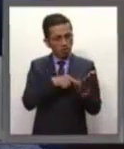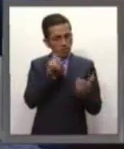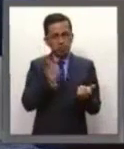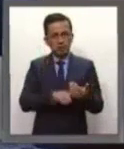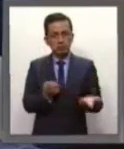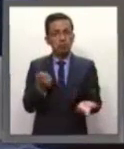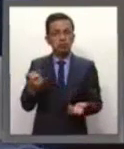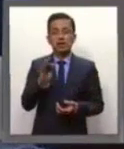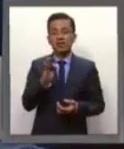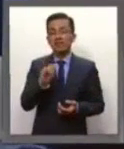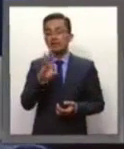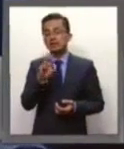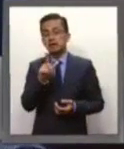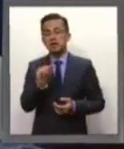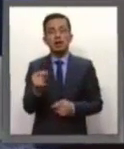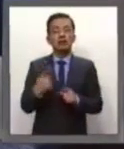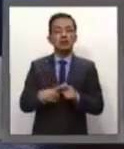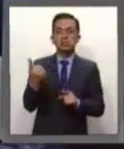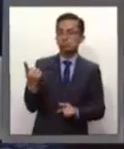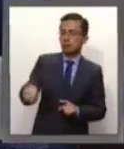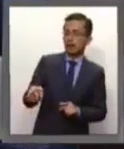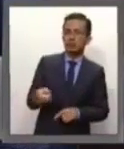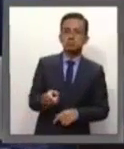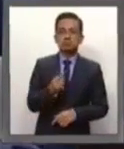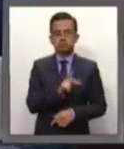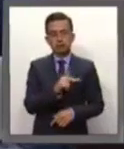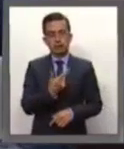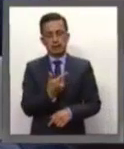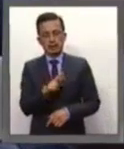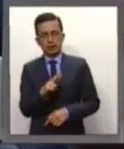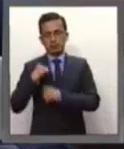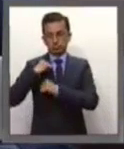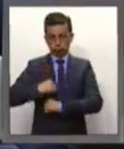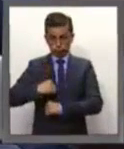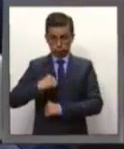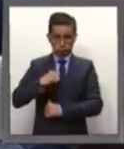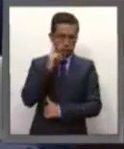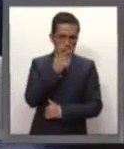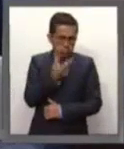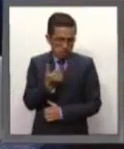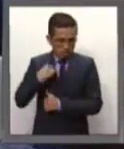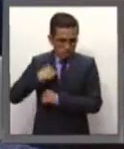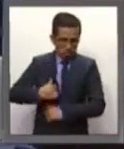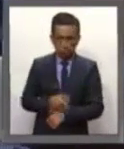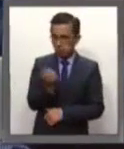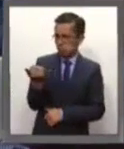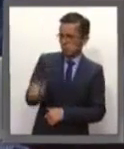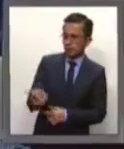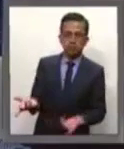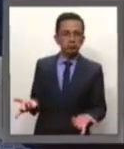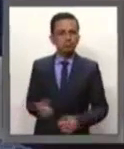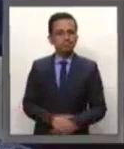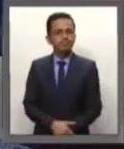bajo el mandato de la procuradora o del procurador en turno. No vemos que vaya